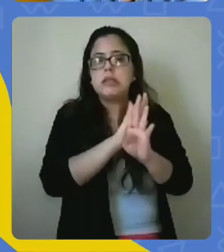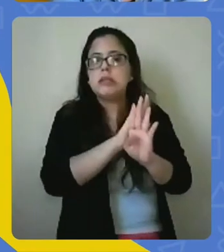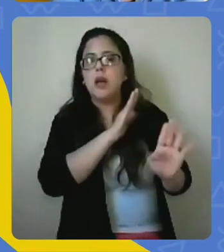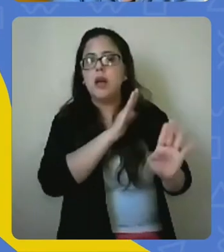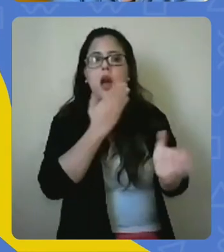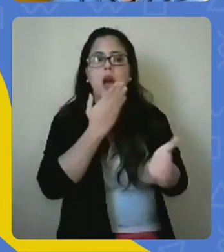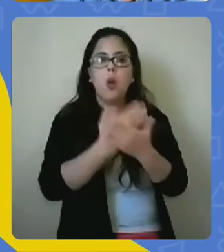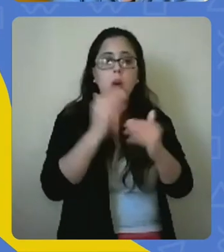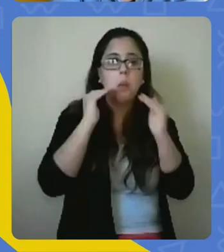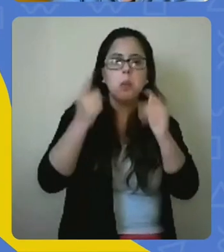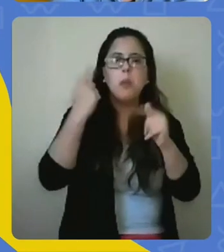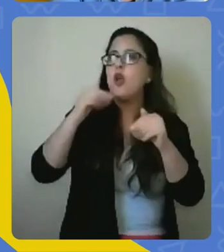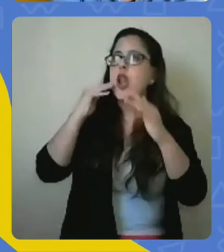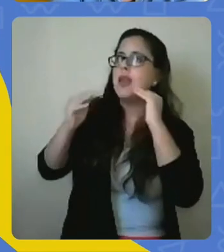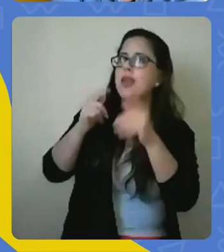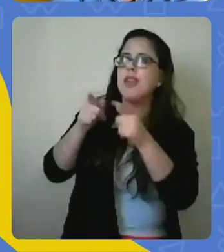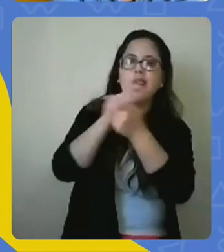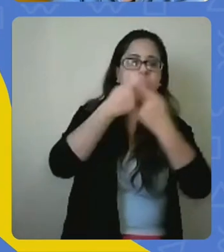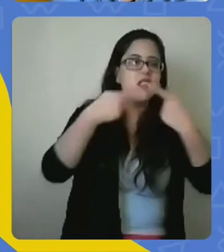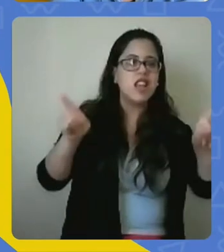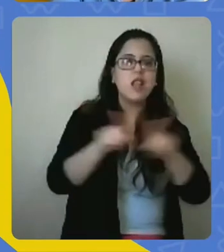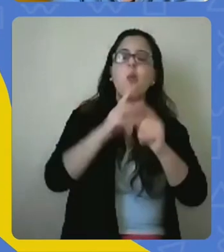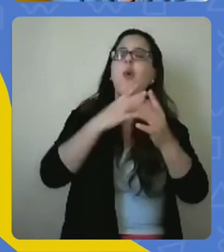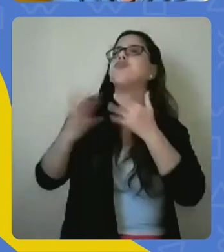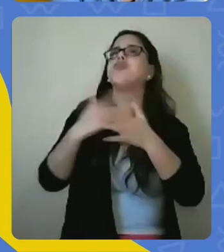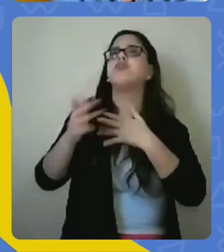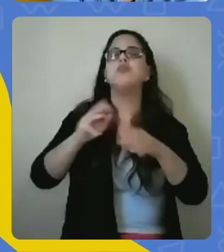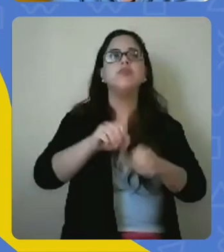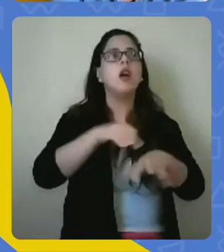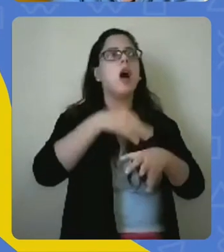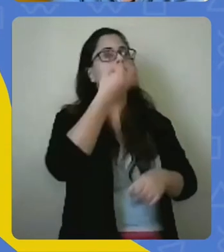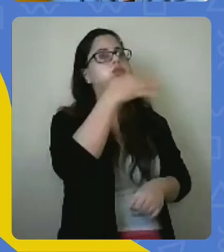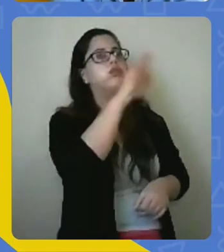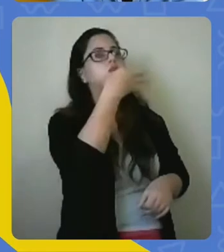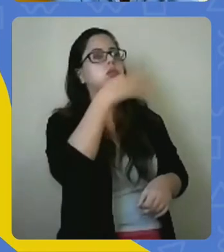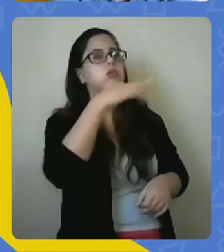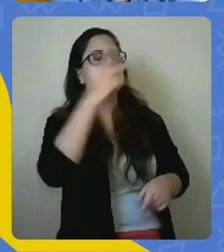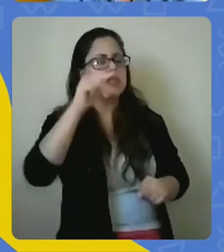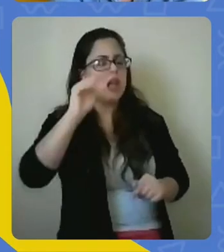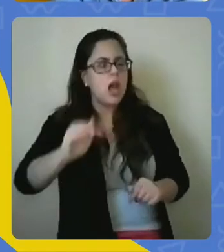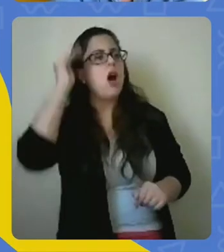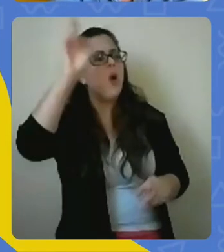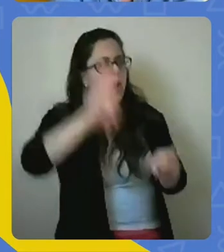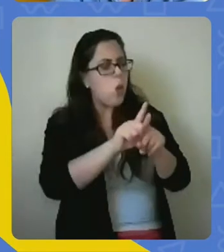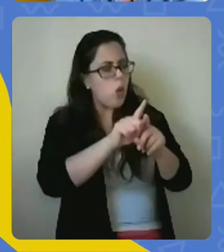esa frescura y esa naturalidad que hace que el adulto también se pueda descontracturar.